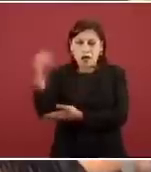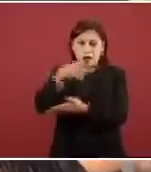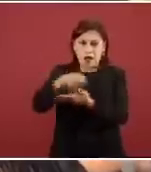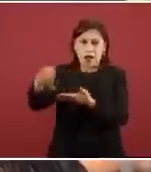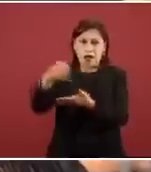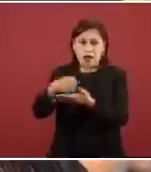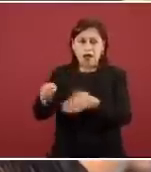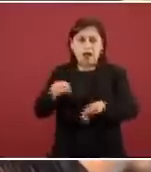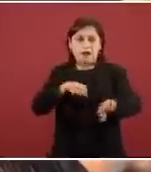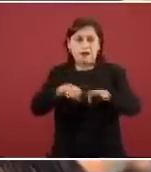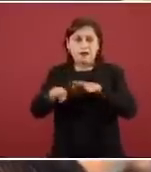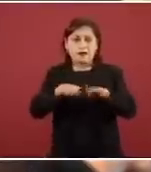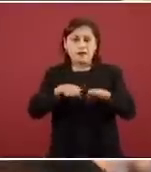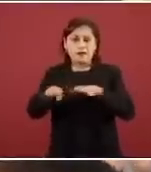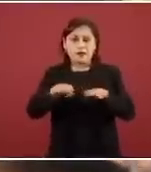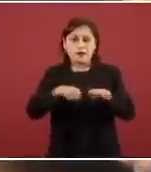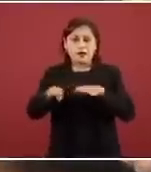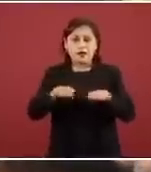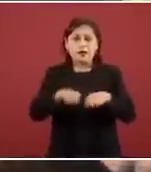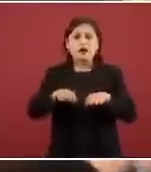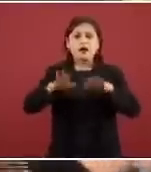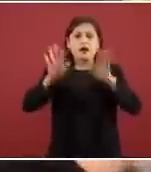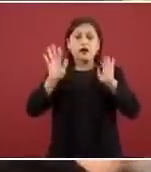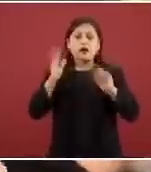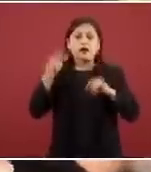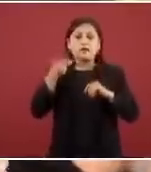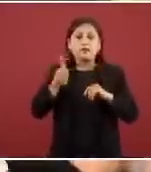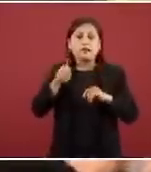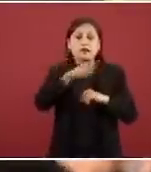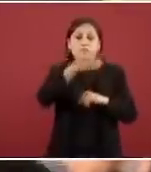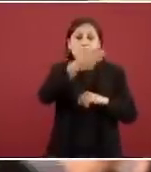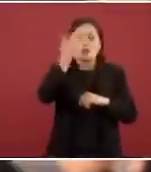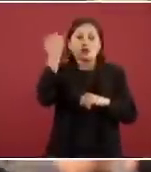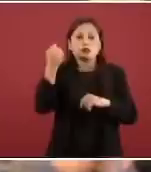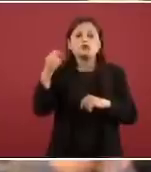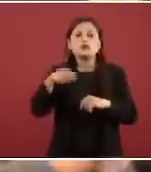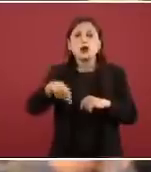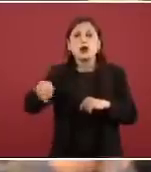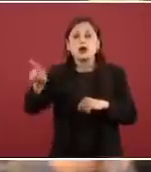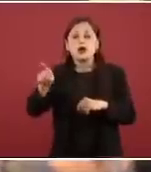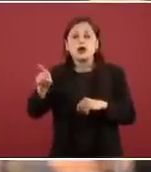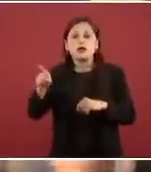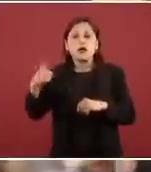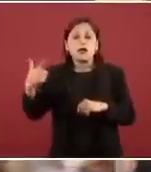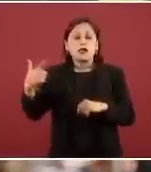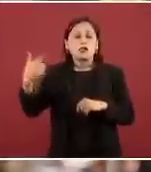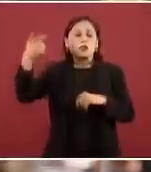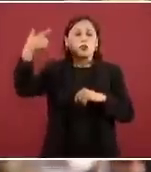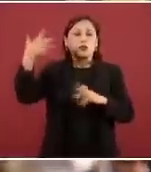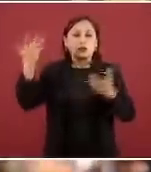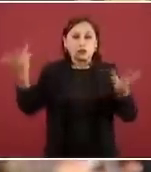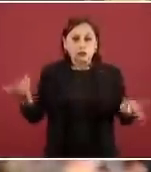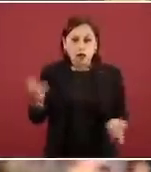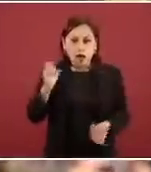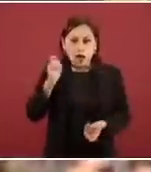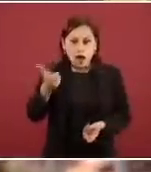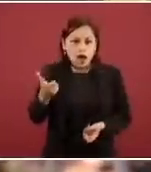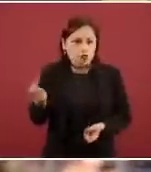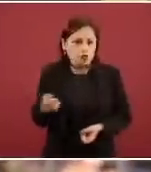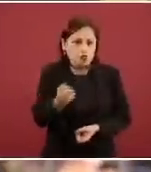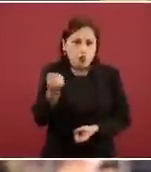ver si tiene la fortuna o no que no le toque ese día una de esas balas. Esto